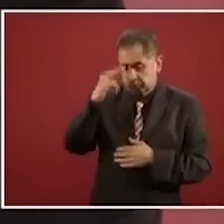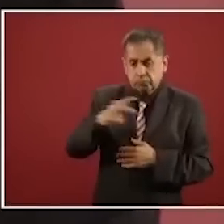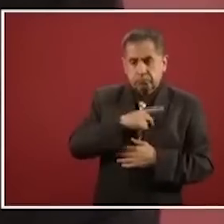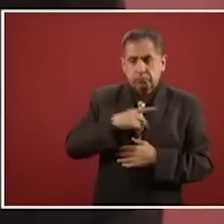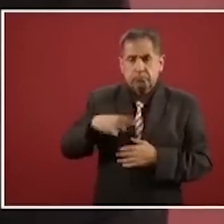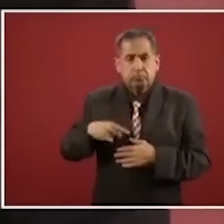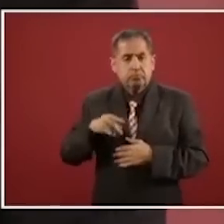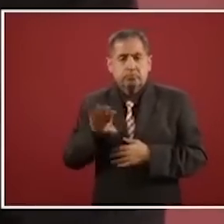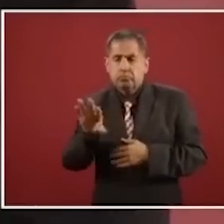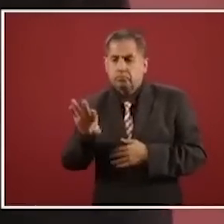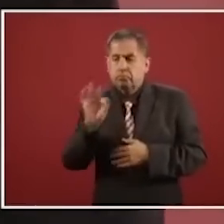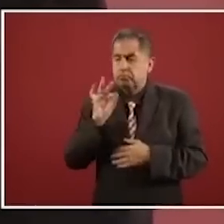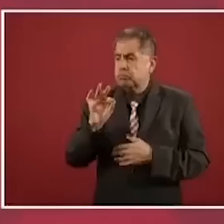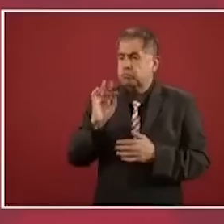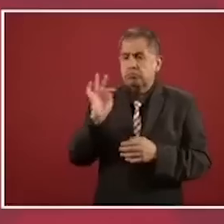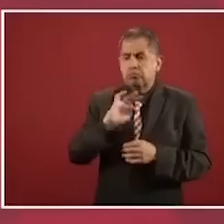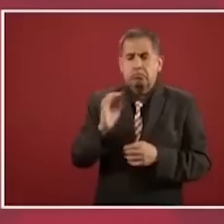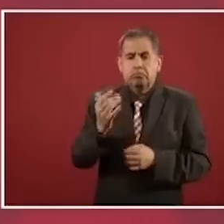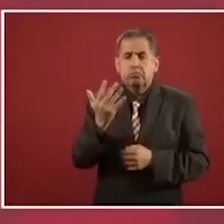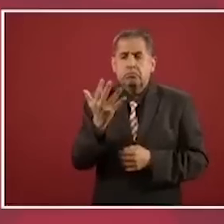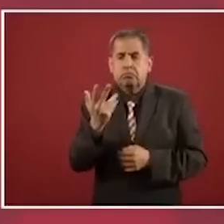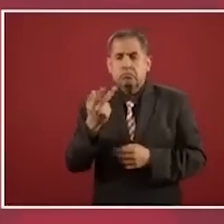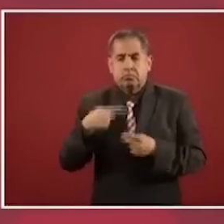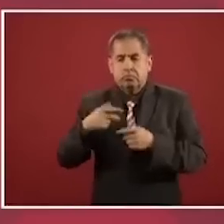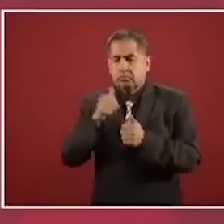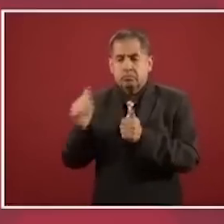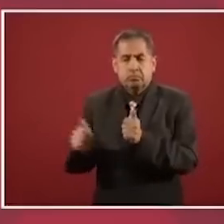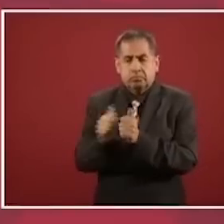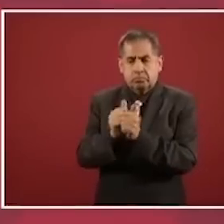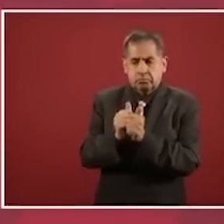que designar, voy a suponer, 50 agregados